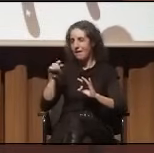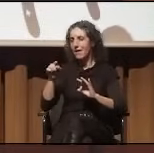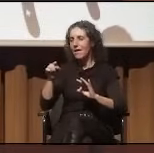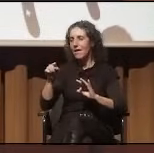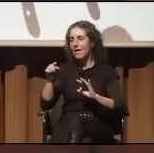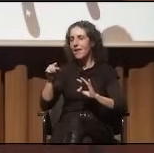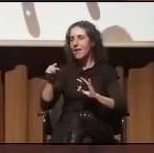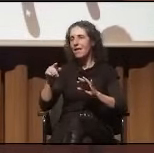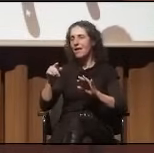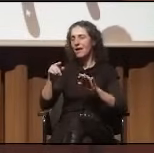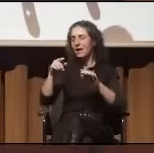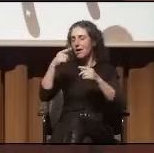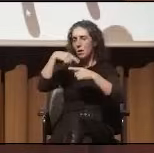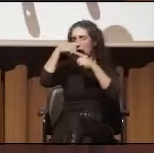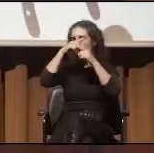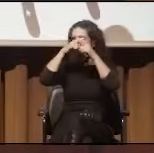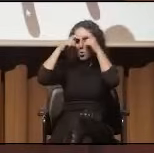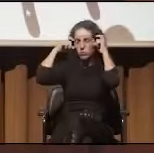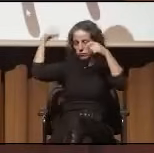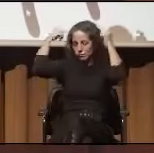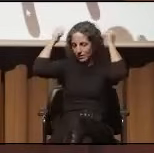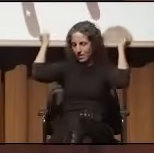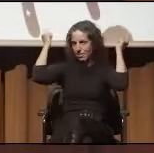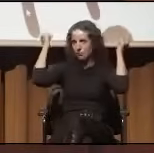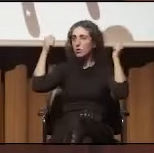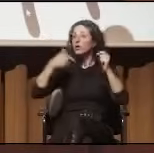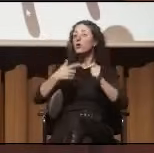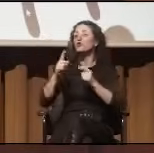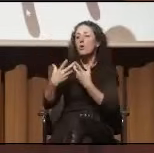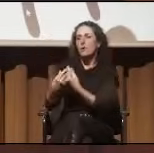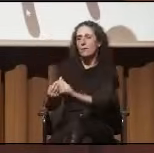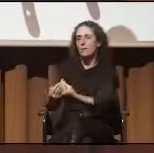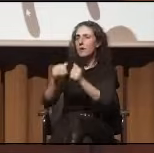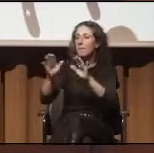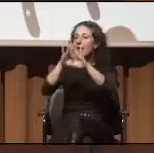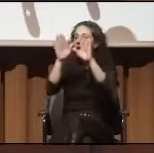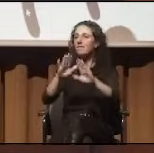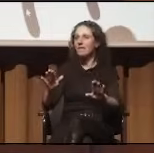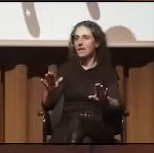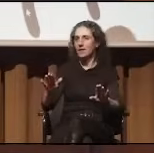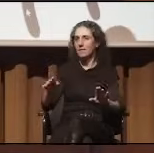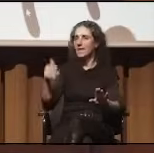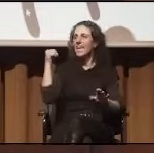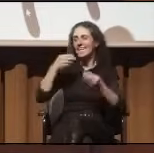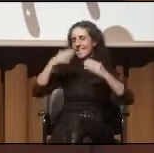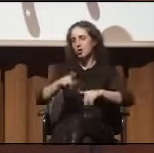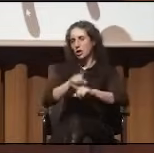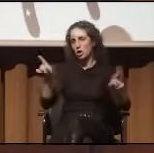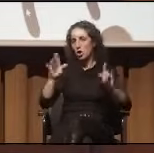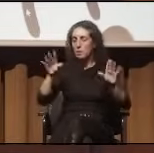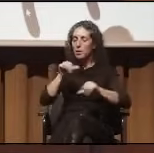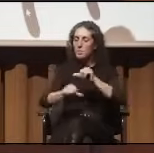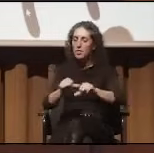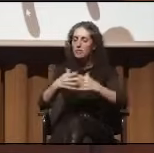para que me entiendas, no sabe dónde va, y yo se agarra a mí y yo lo acompaño. Pero llega un momento, no en esta historia, pero en el proceso de